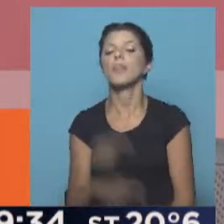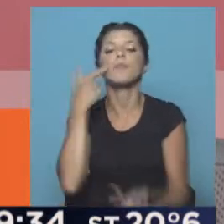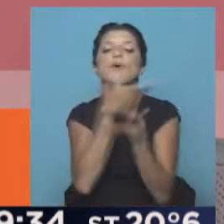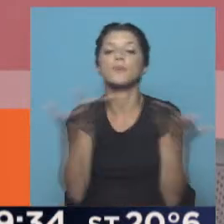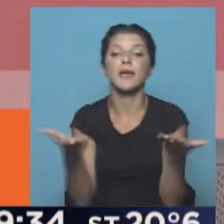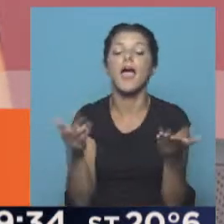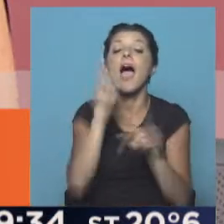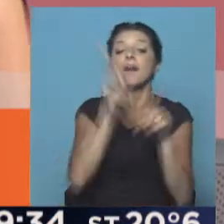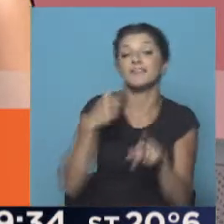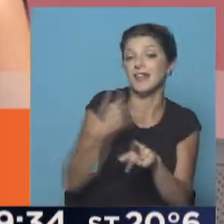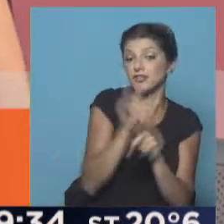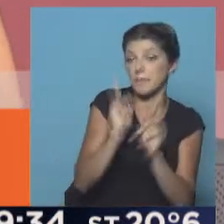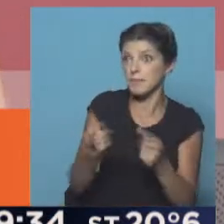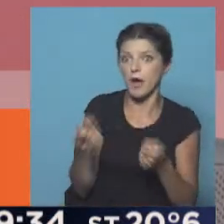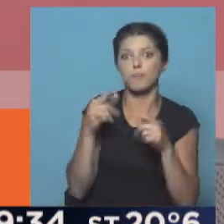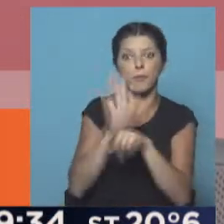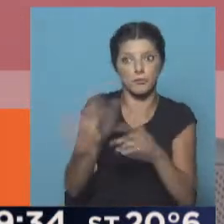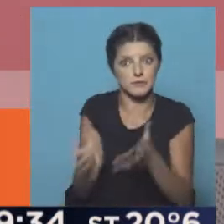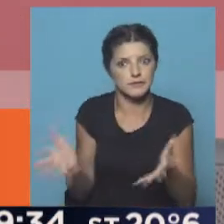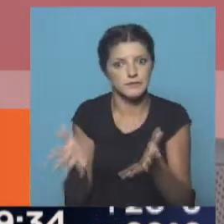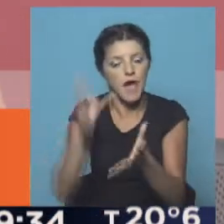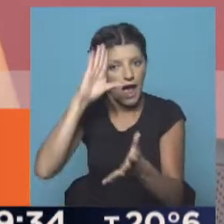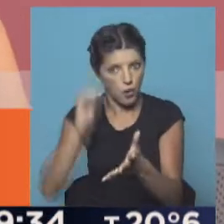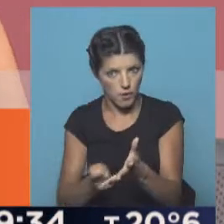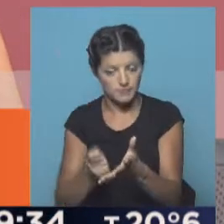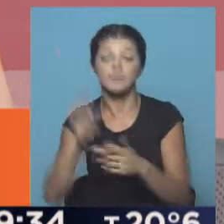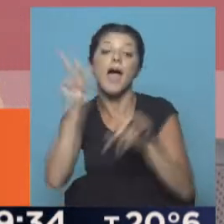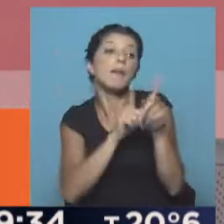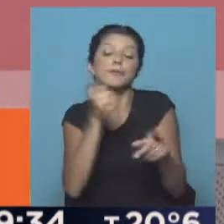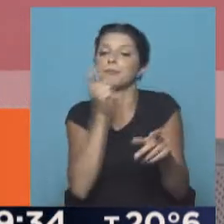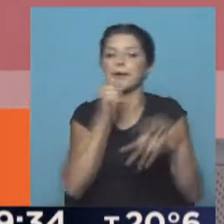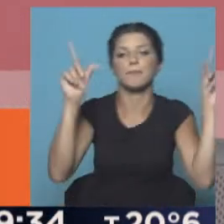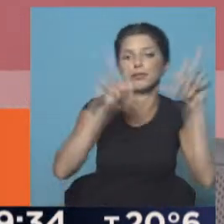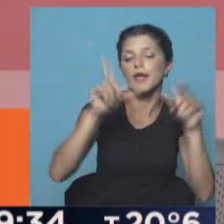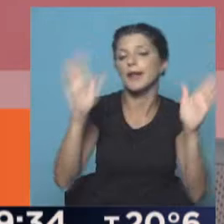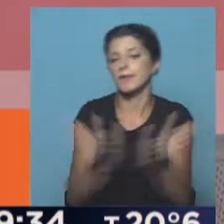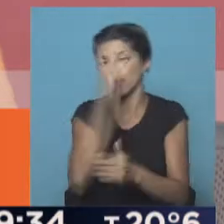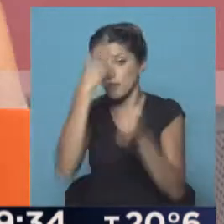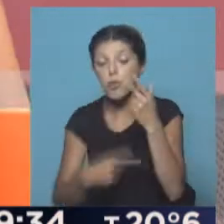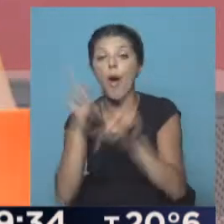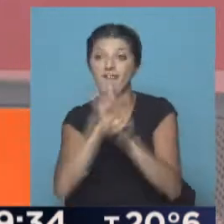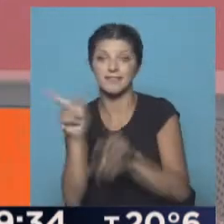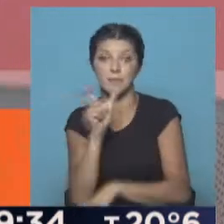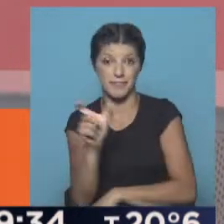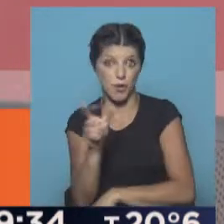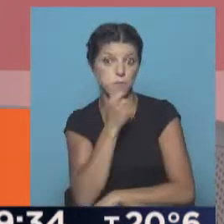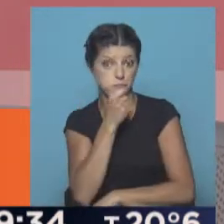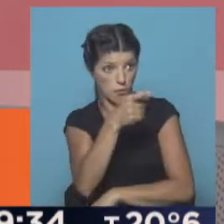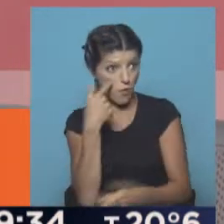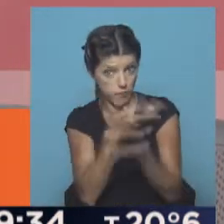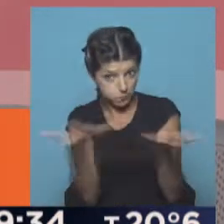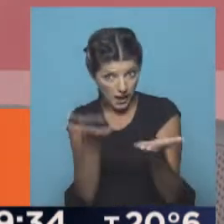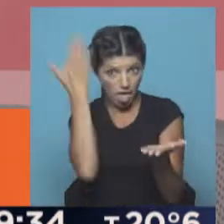los jueces, que a veces es la presión mediática, a veces es la prueba irrefutable de un video, como el que vos difundiste